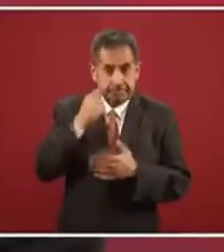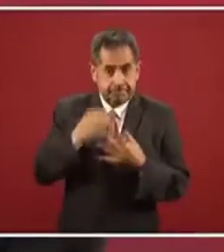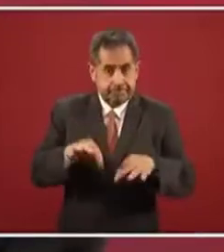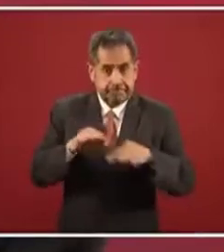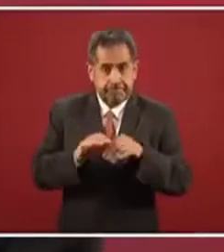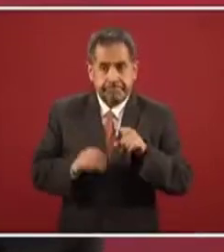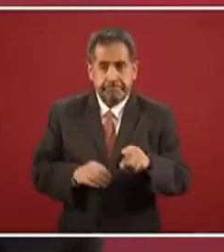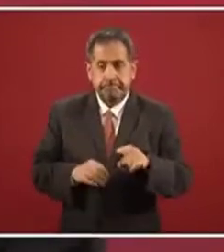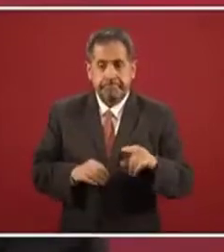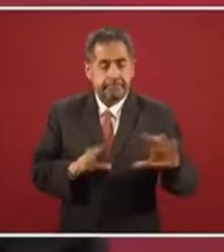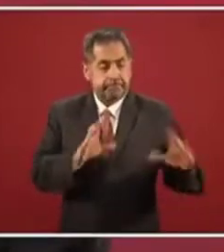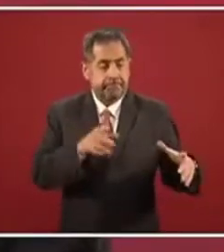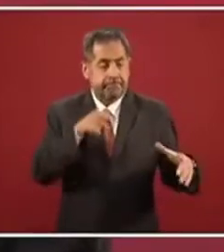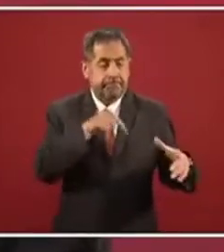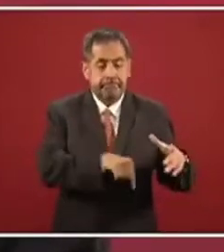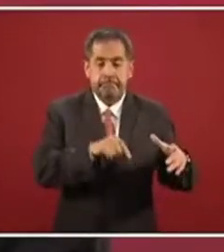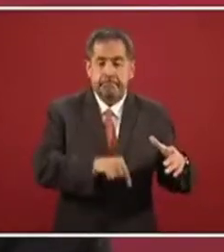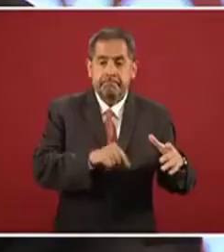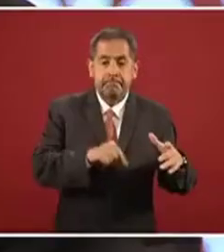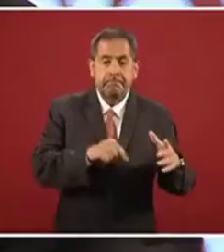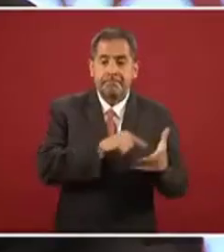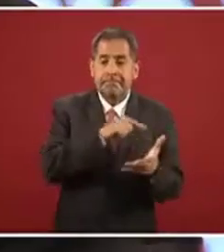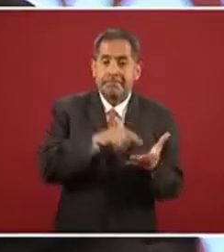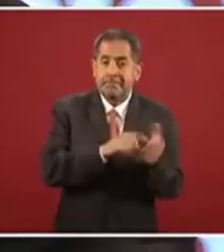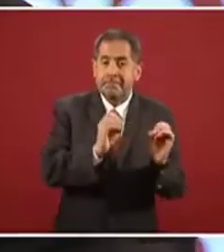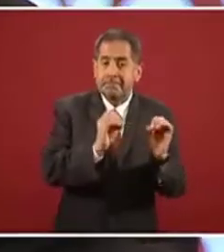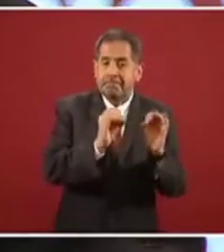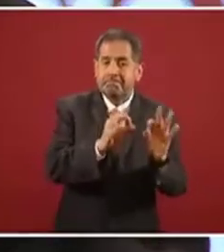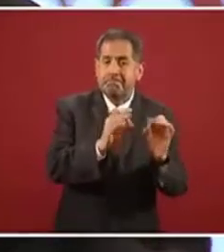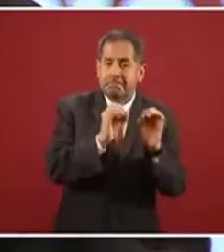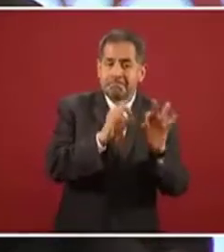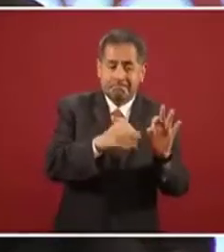la integridad de una representación de México, que es parte de nuestro territorio.